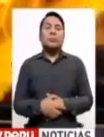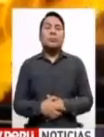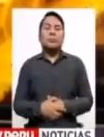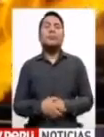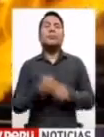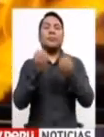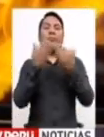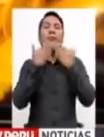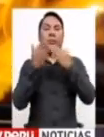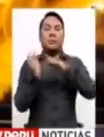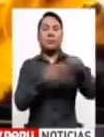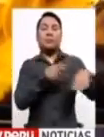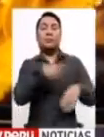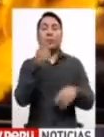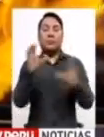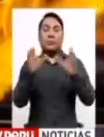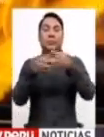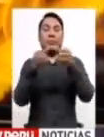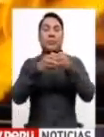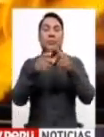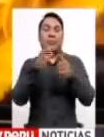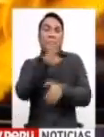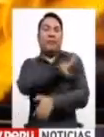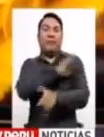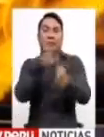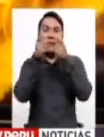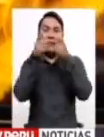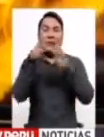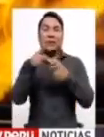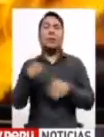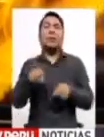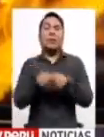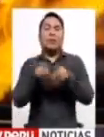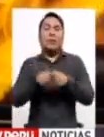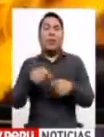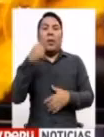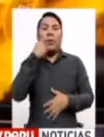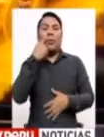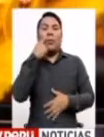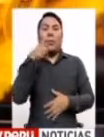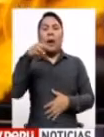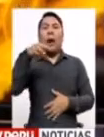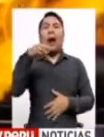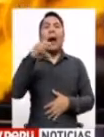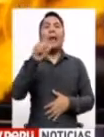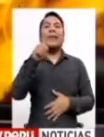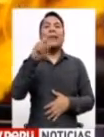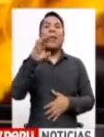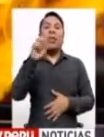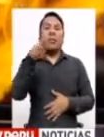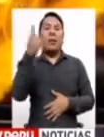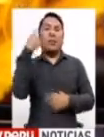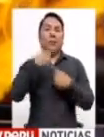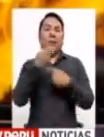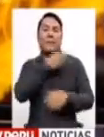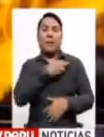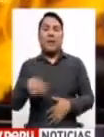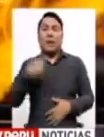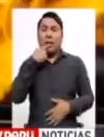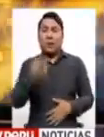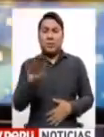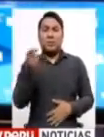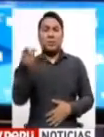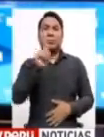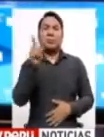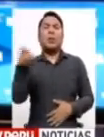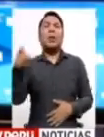Y seguimos con la Comisión de Fiscalización, en donde se presentó el ex jefe de gabinete Pedro Cateriano, quien negó que la ex primera dama Nadine Heredia le haya